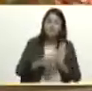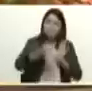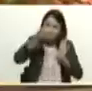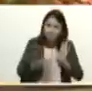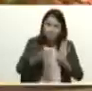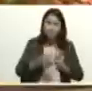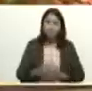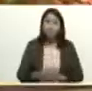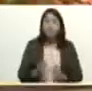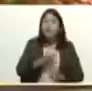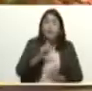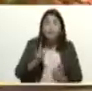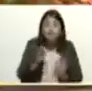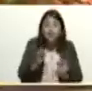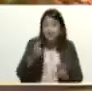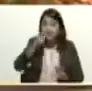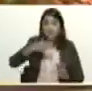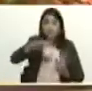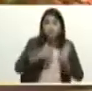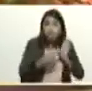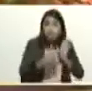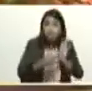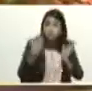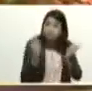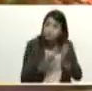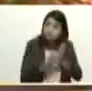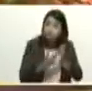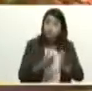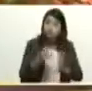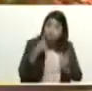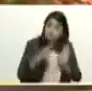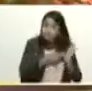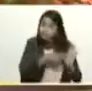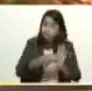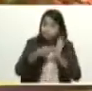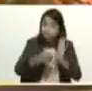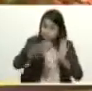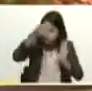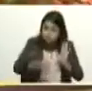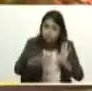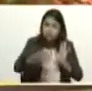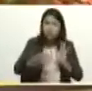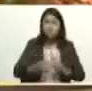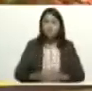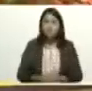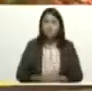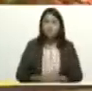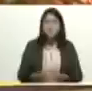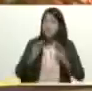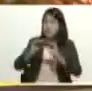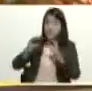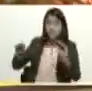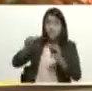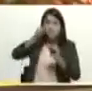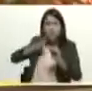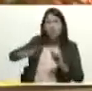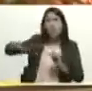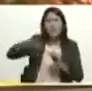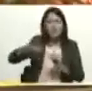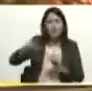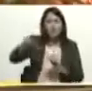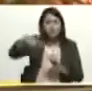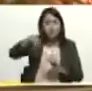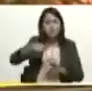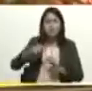cumplirle a nuestro pueblo. Yo llamo a dar el ejemplo. Yo llamo a nuestro pueblo a elevar